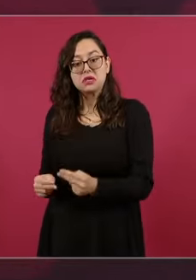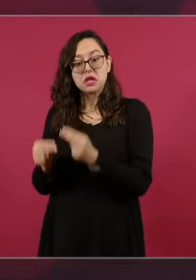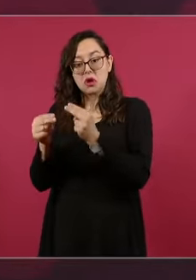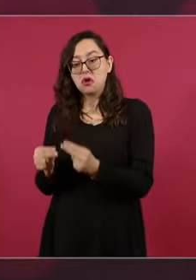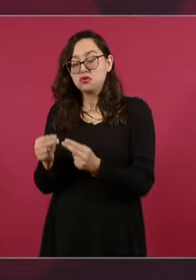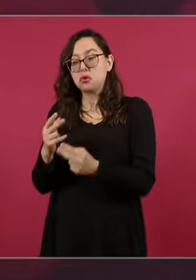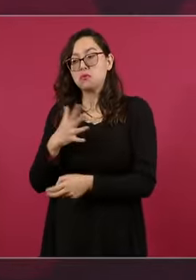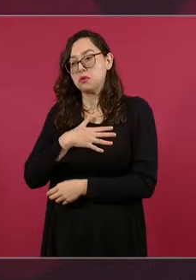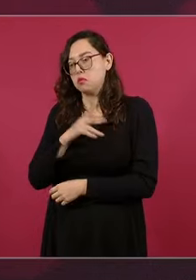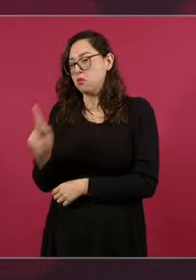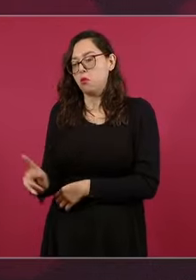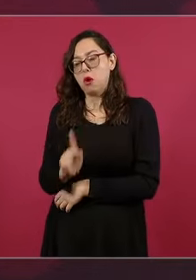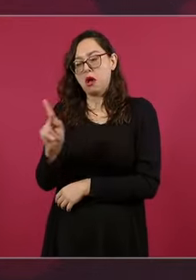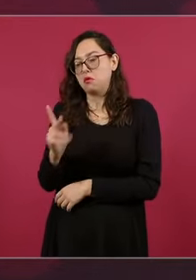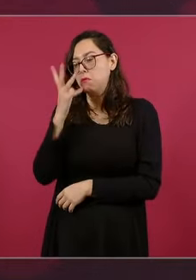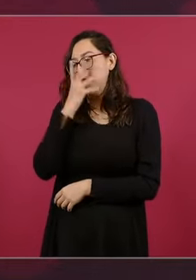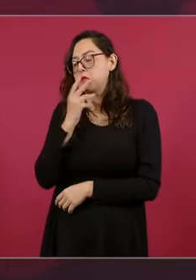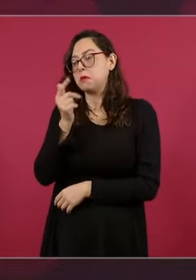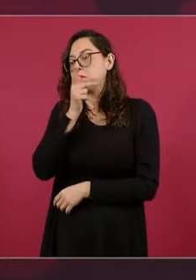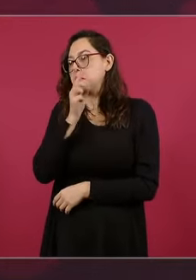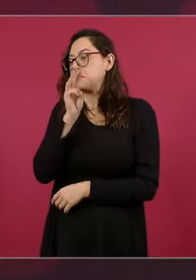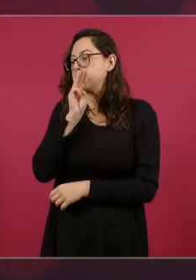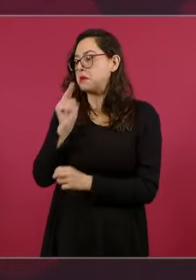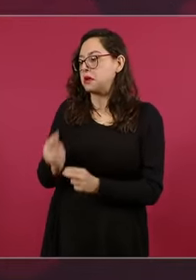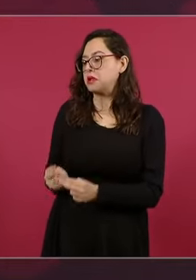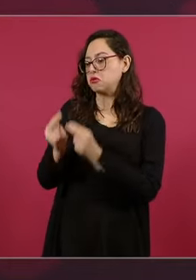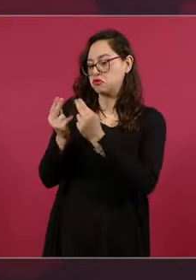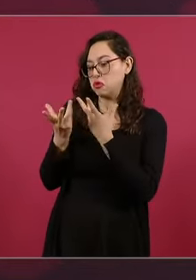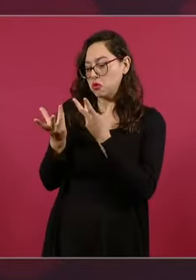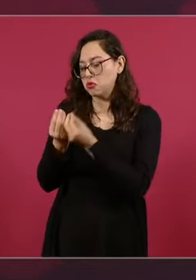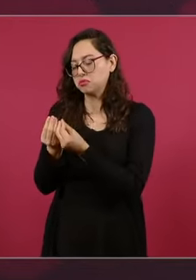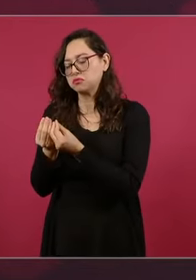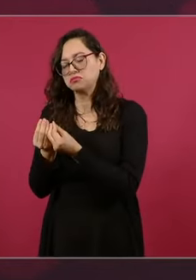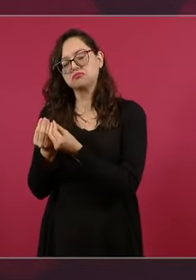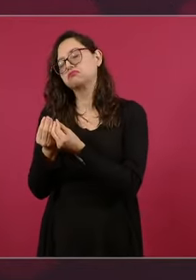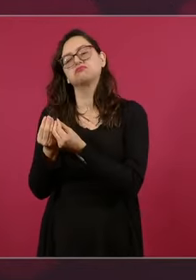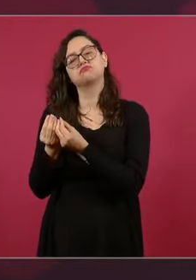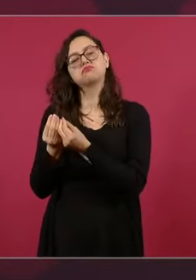bellísimo el pueblo y mis padres comerciantes,